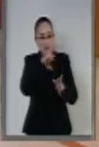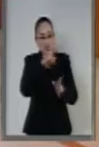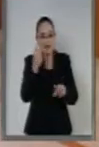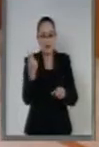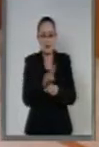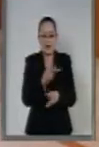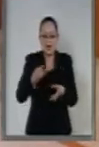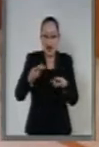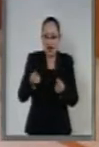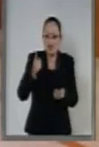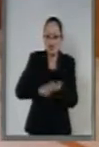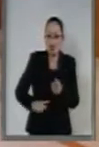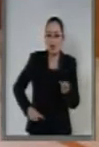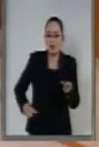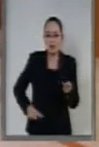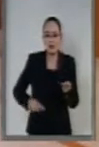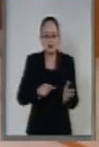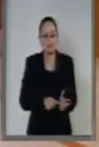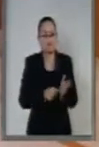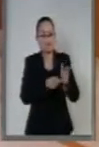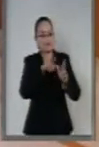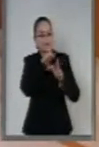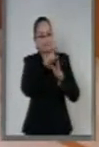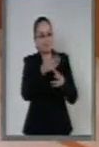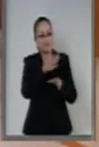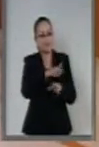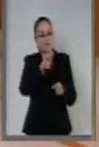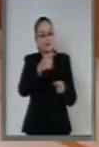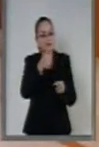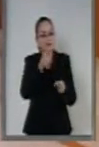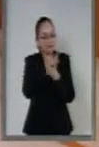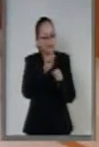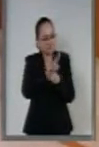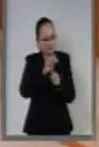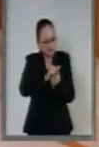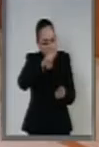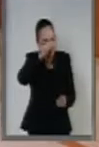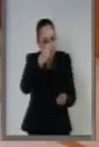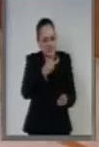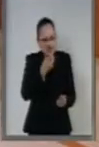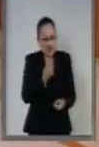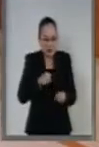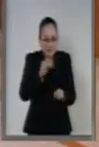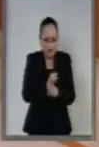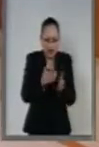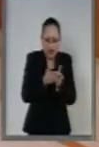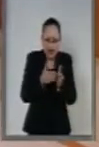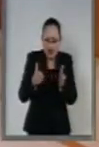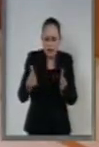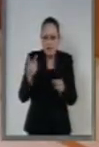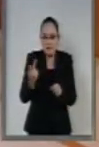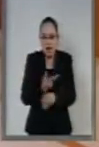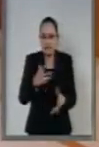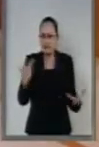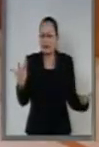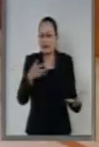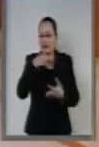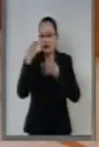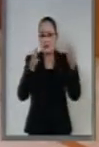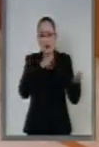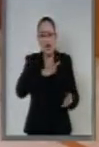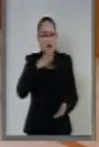cuando se cuenta presentan los resultados de las auditorías pues es la semana de los escándalos es la semana donde